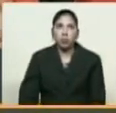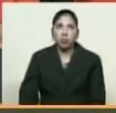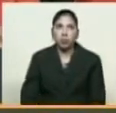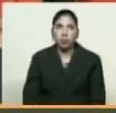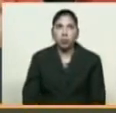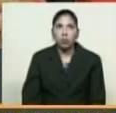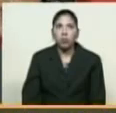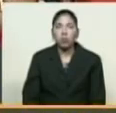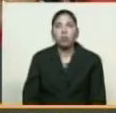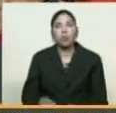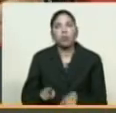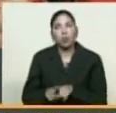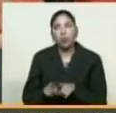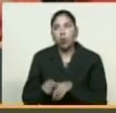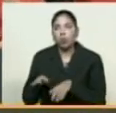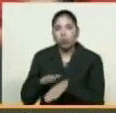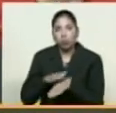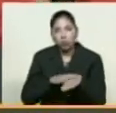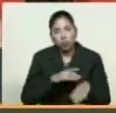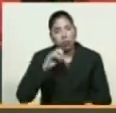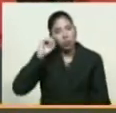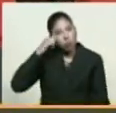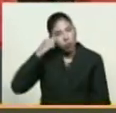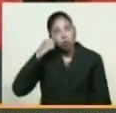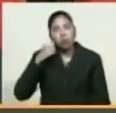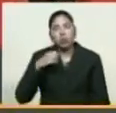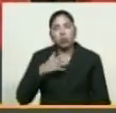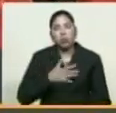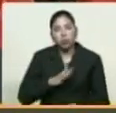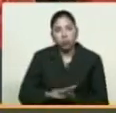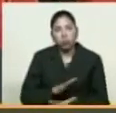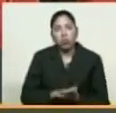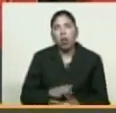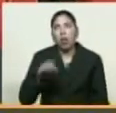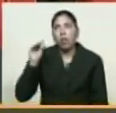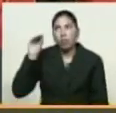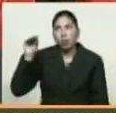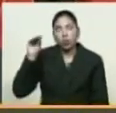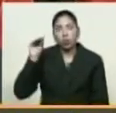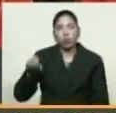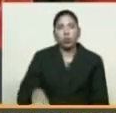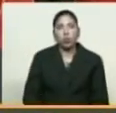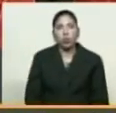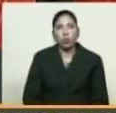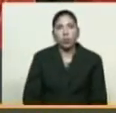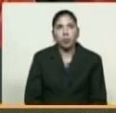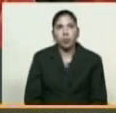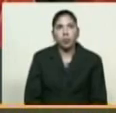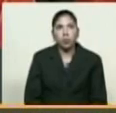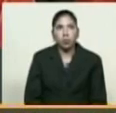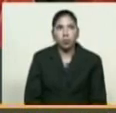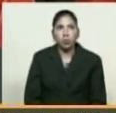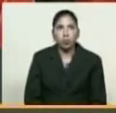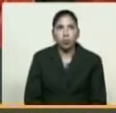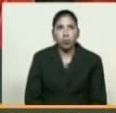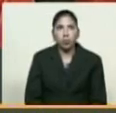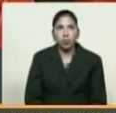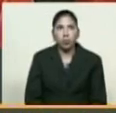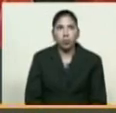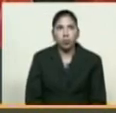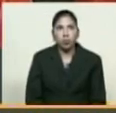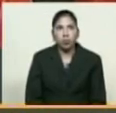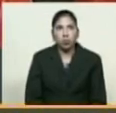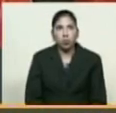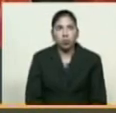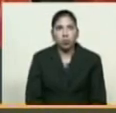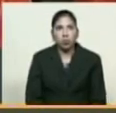a la soberanía, a la independencia, pero también llamado al futuro de esta patria. Bueno, en términos generales, esos